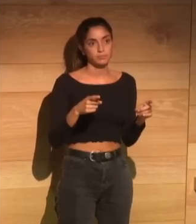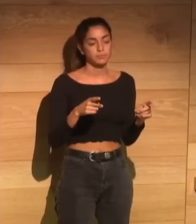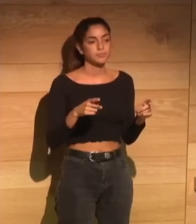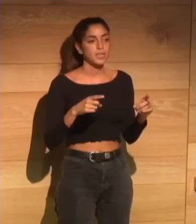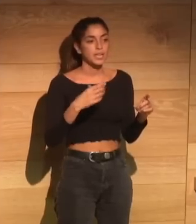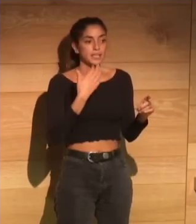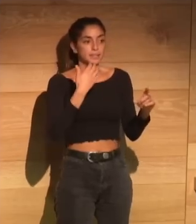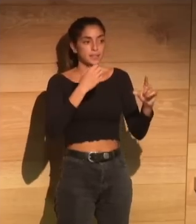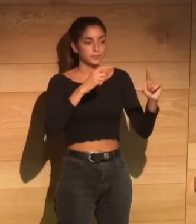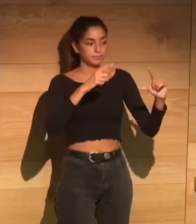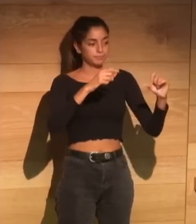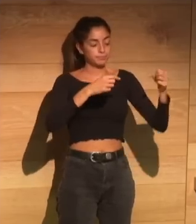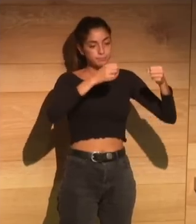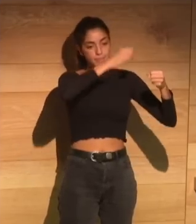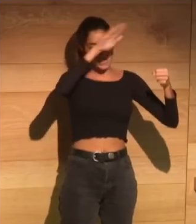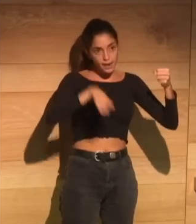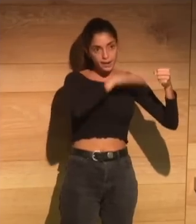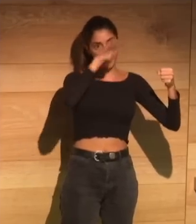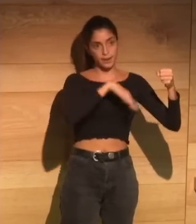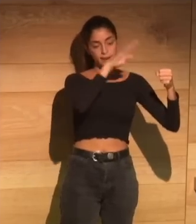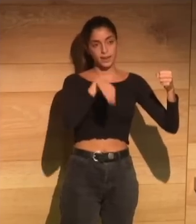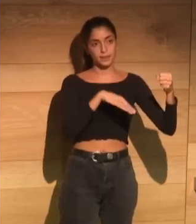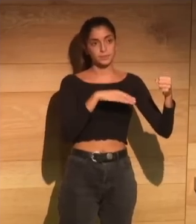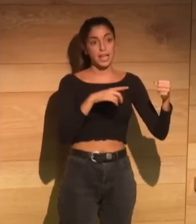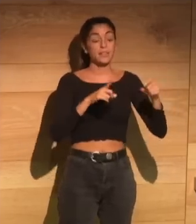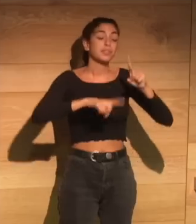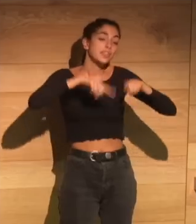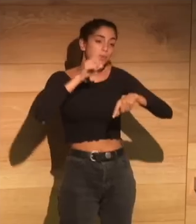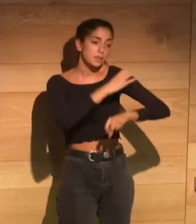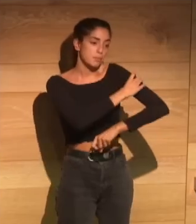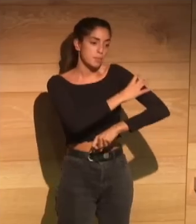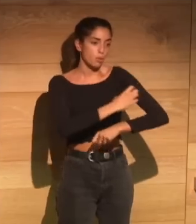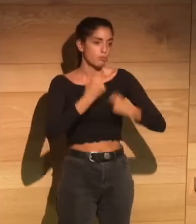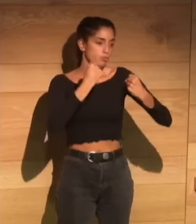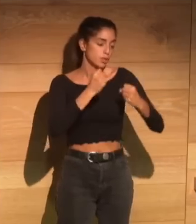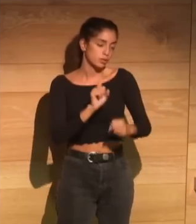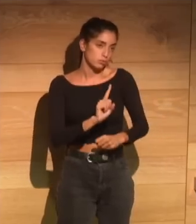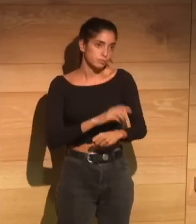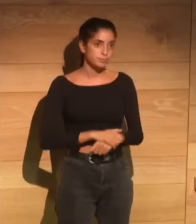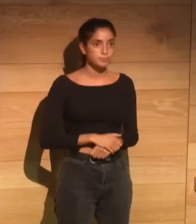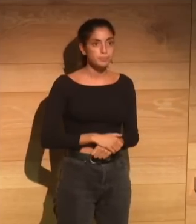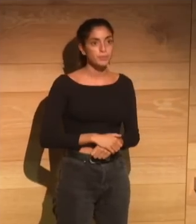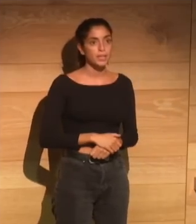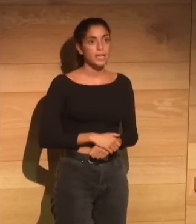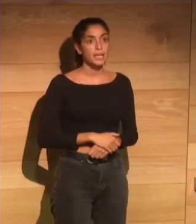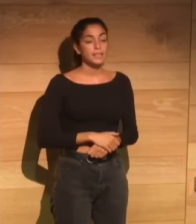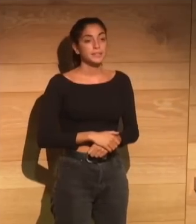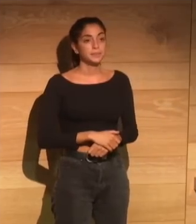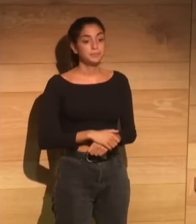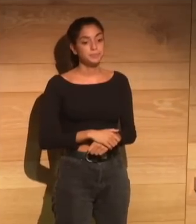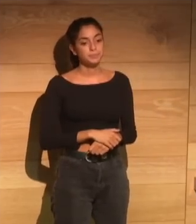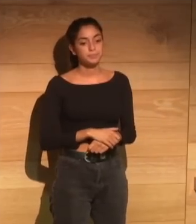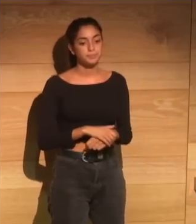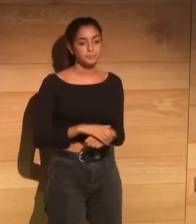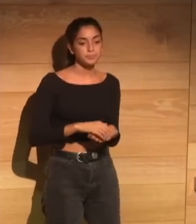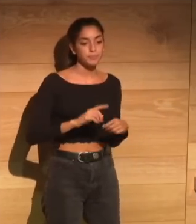o cuánto tenía tardaba. Con inventarse eso ese nombre. Eso depende de cómo le dieras tú, qué antebrazo tuvieras. Pero por un lado tienes los dibujitos y por otro lado las ranuritas a las que te